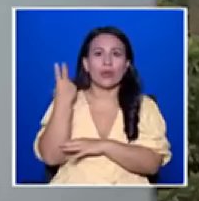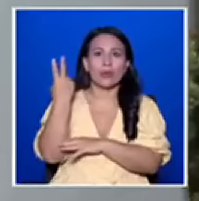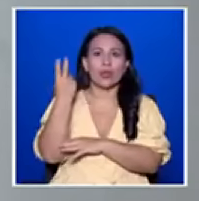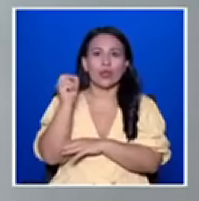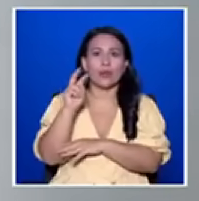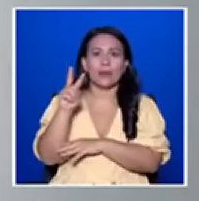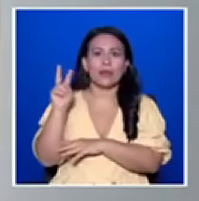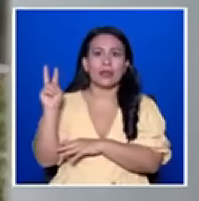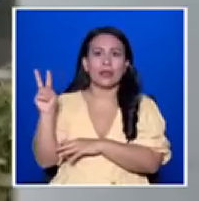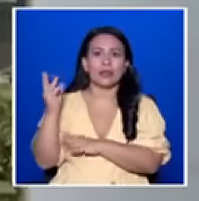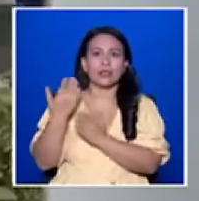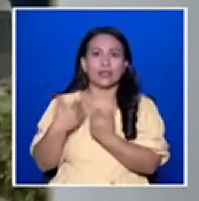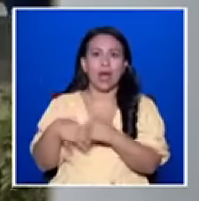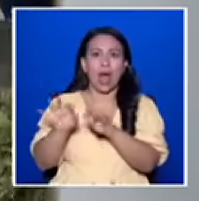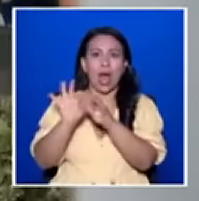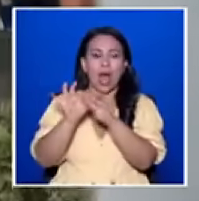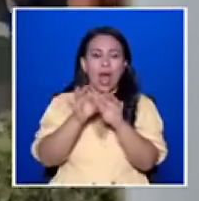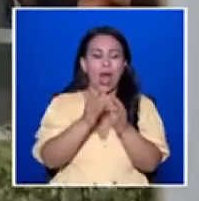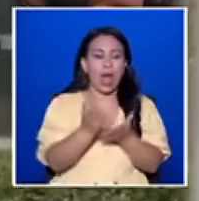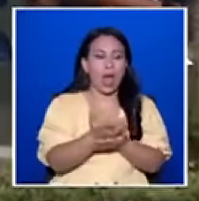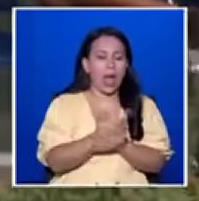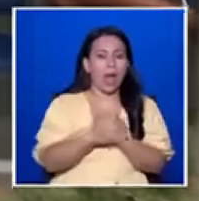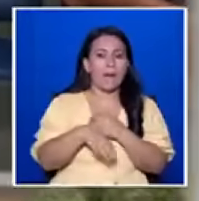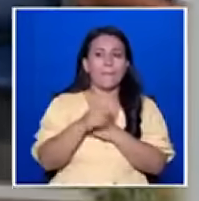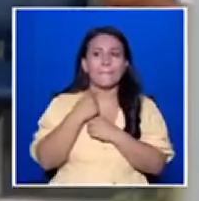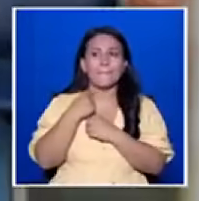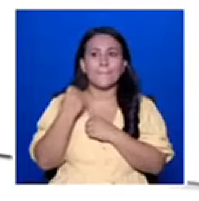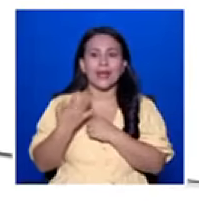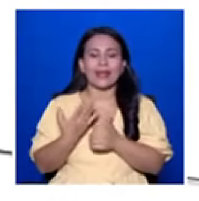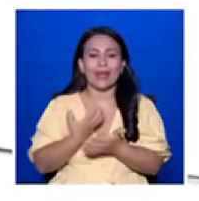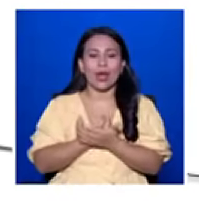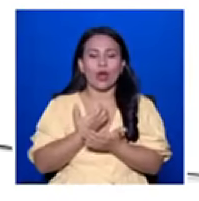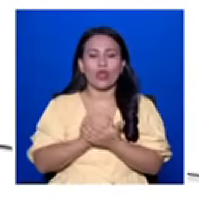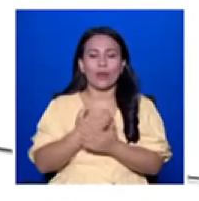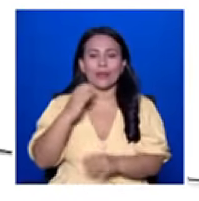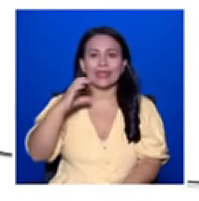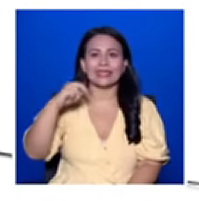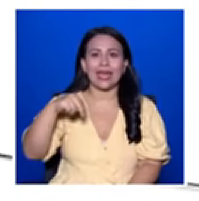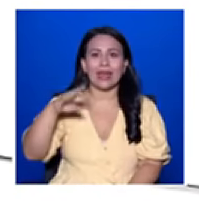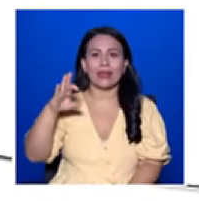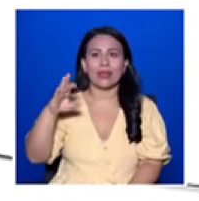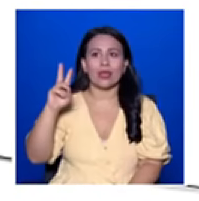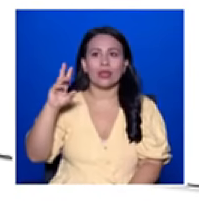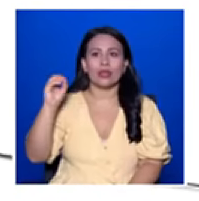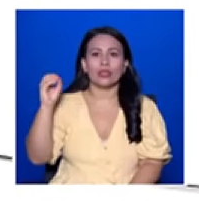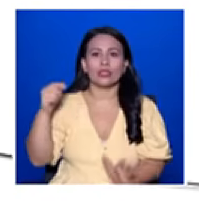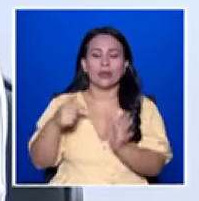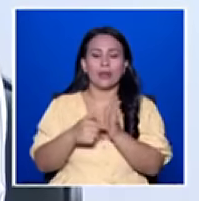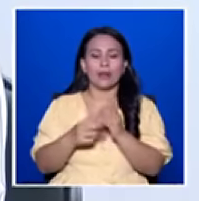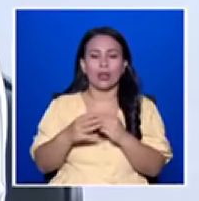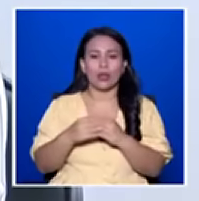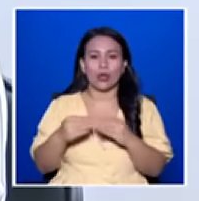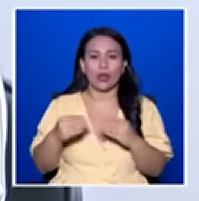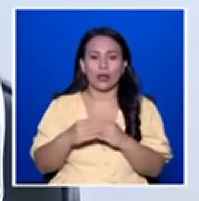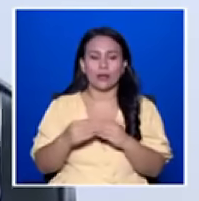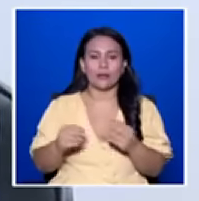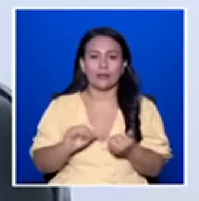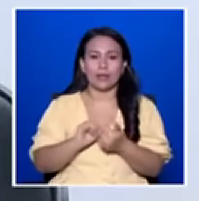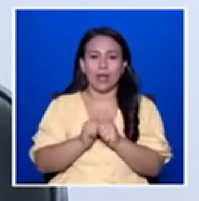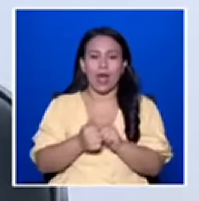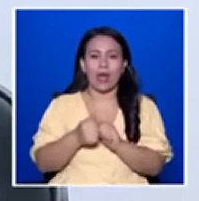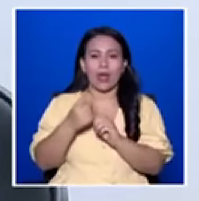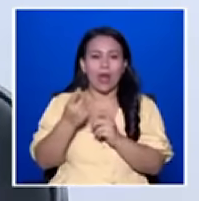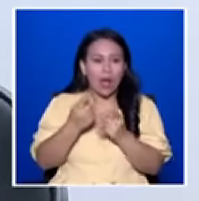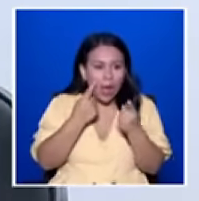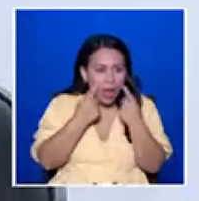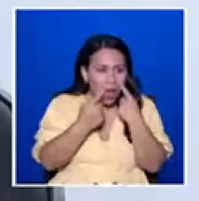2022, el robo de cables de cobre ha causado pérdidas económicas a CNT por $200,000. Carabajo indica